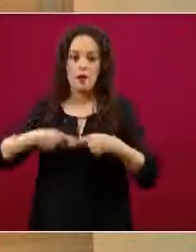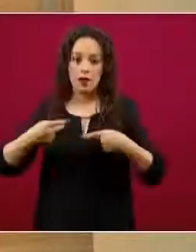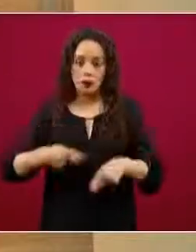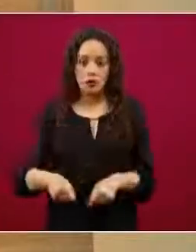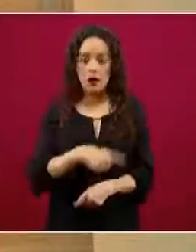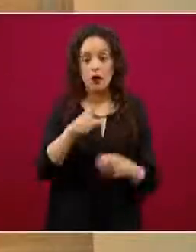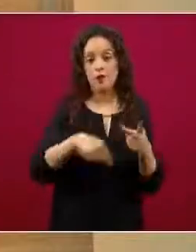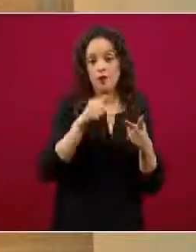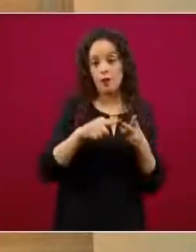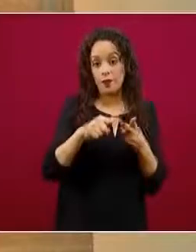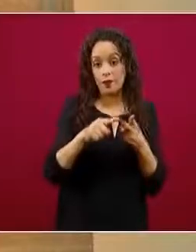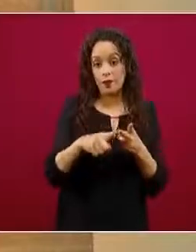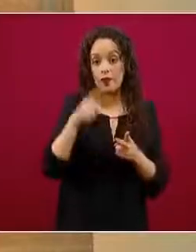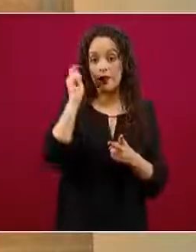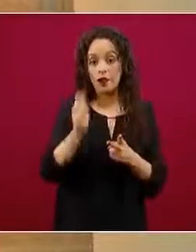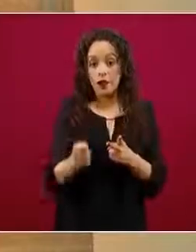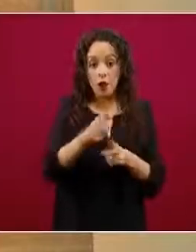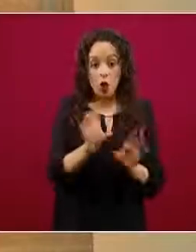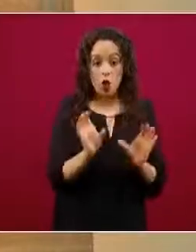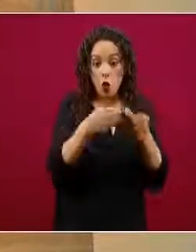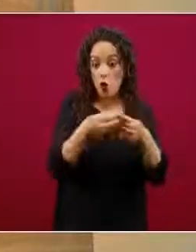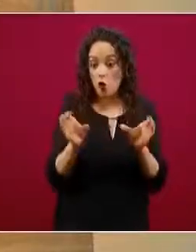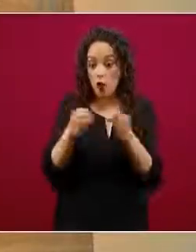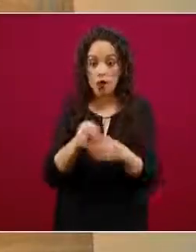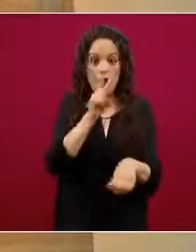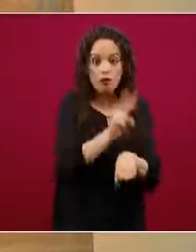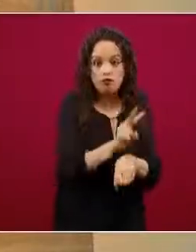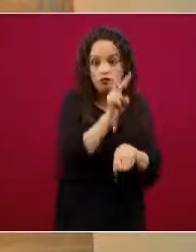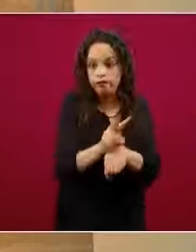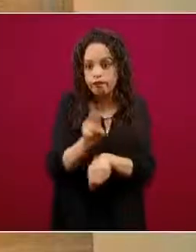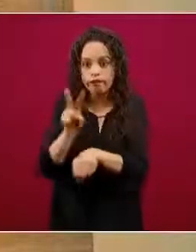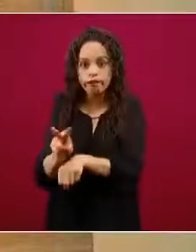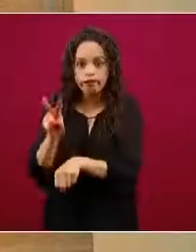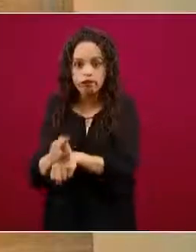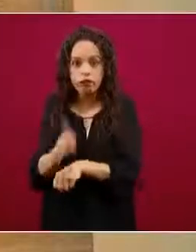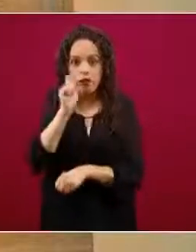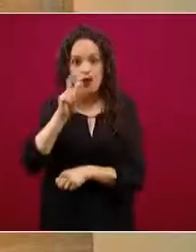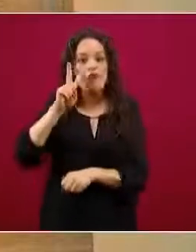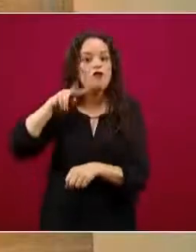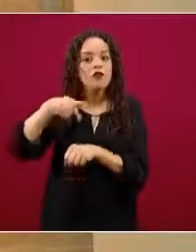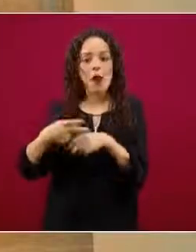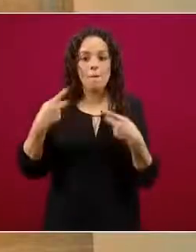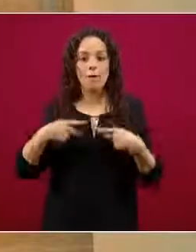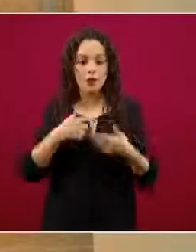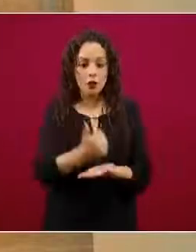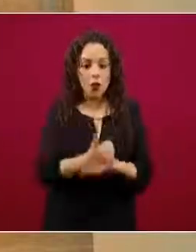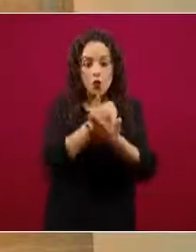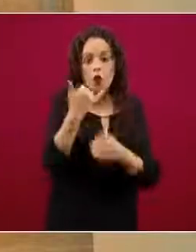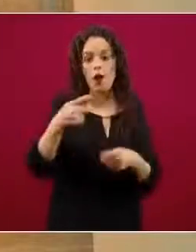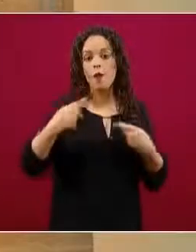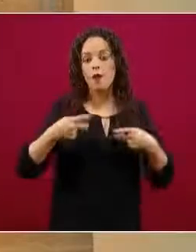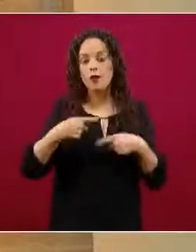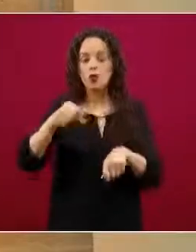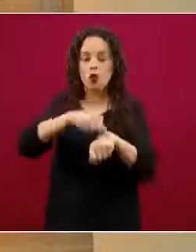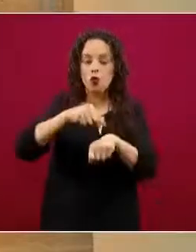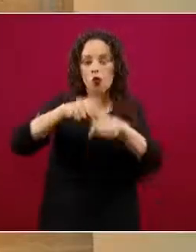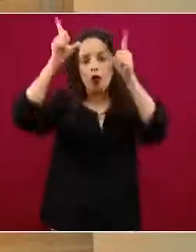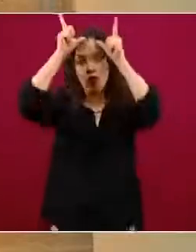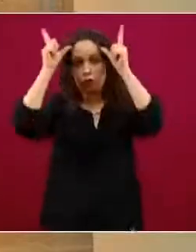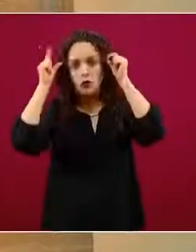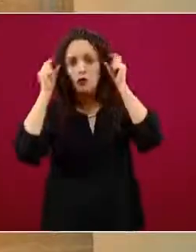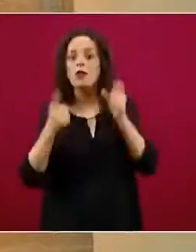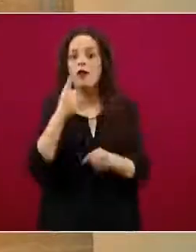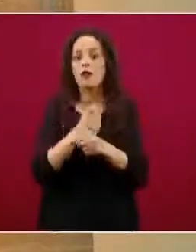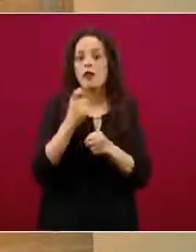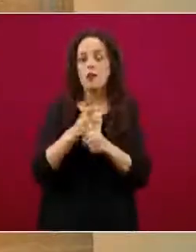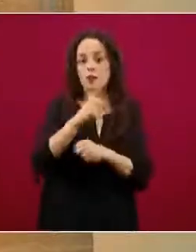estar ahí tan cerca de algún modo en las comunidades y estar muy pendientes a través de los voluntarios y de nuestro personal de enfermería y nuestros médicos de primer nivel, eso